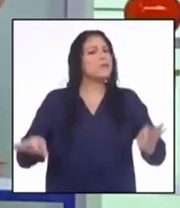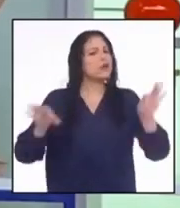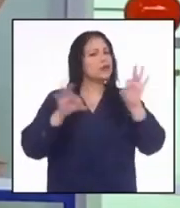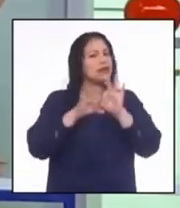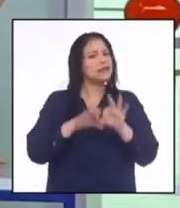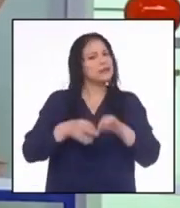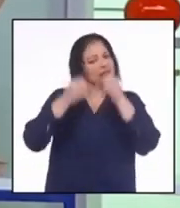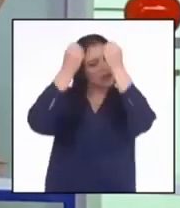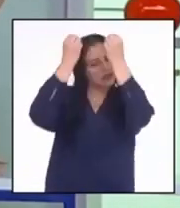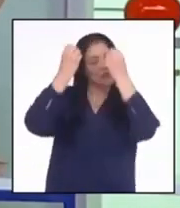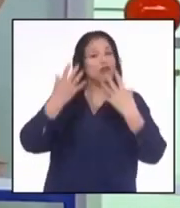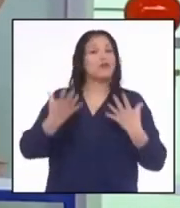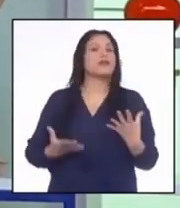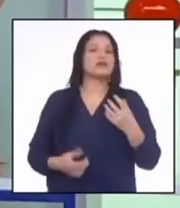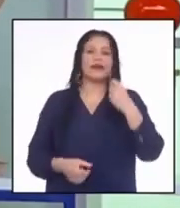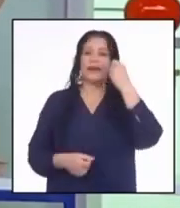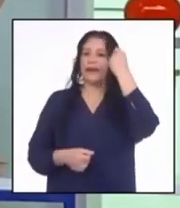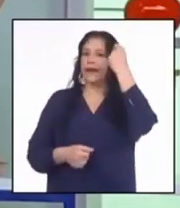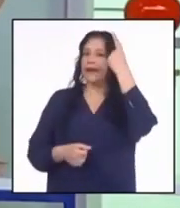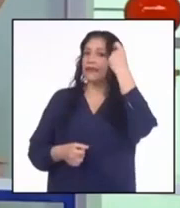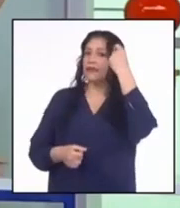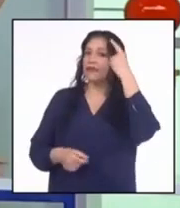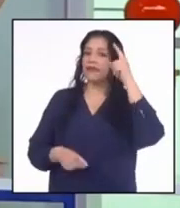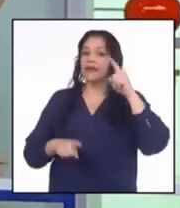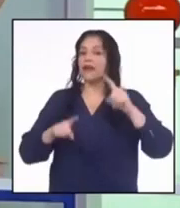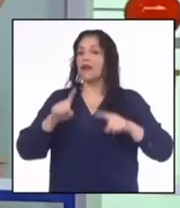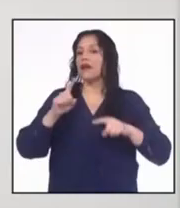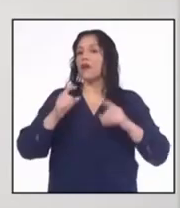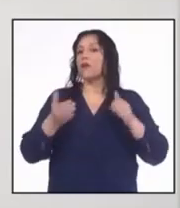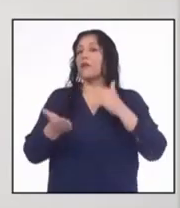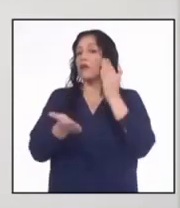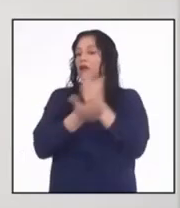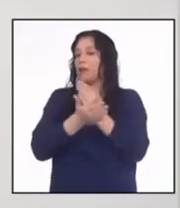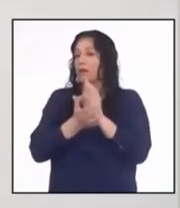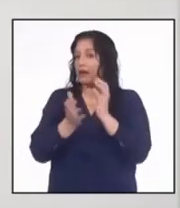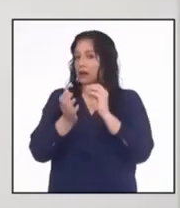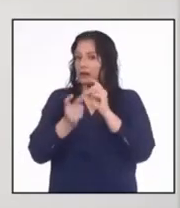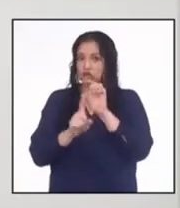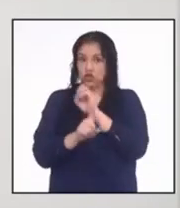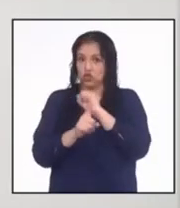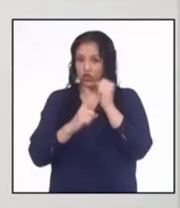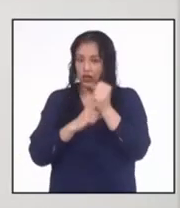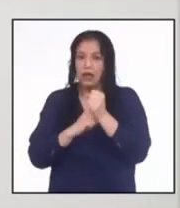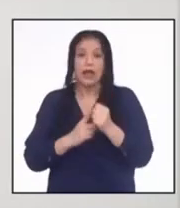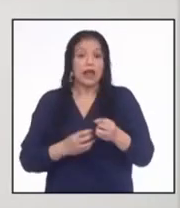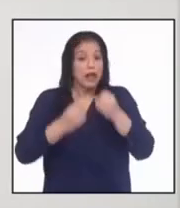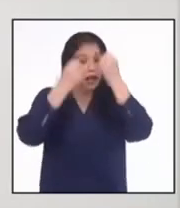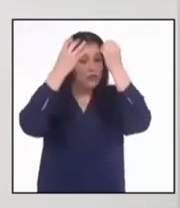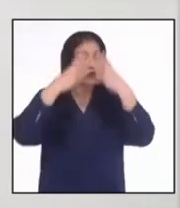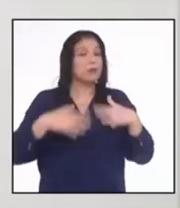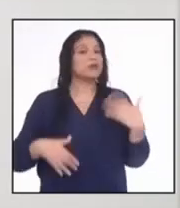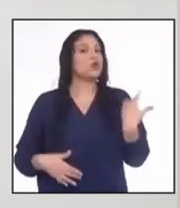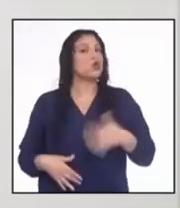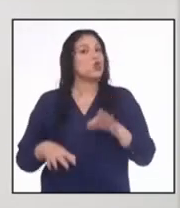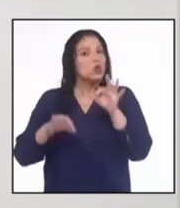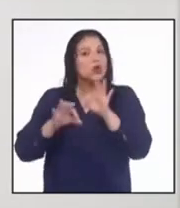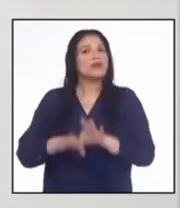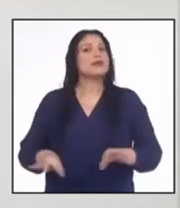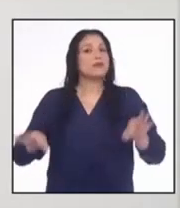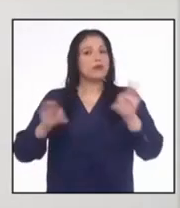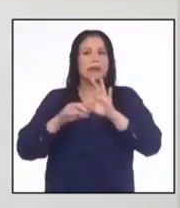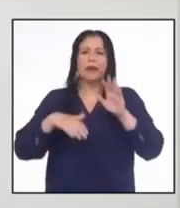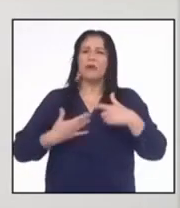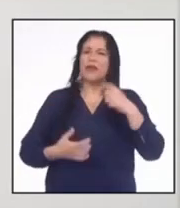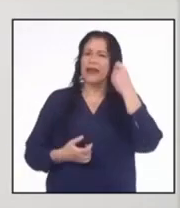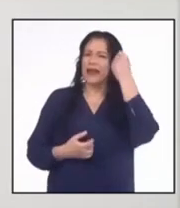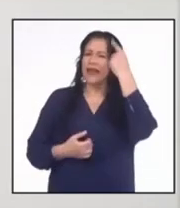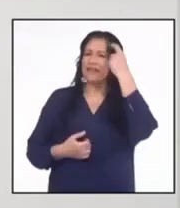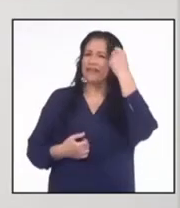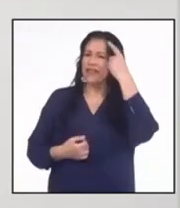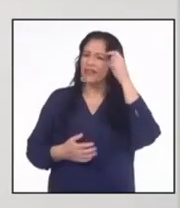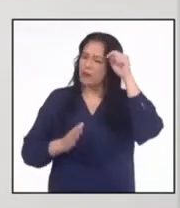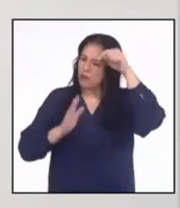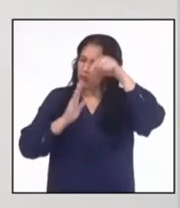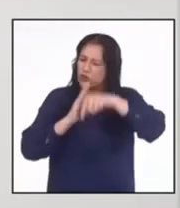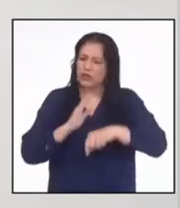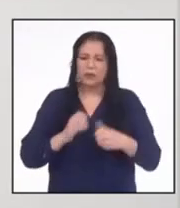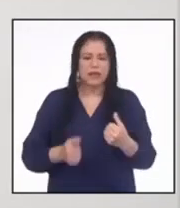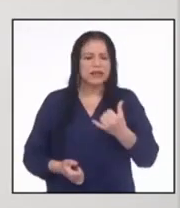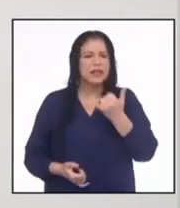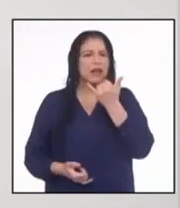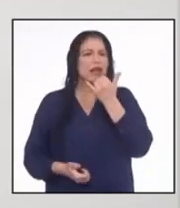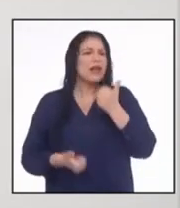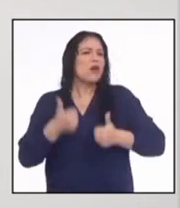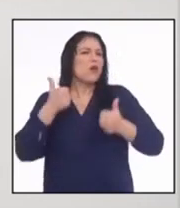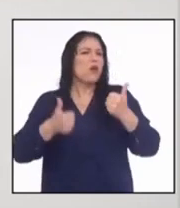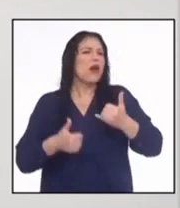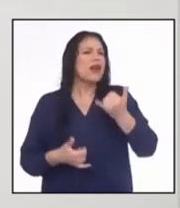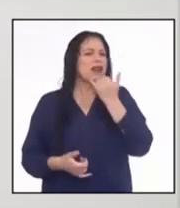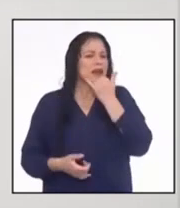es la información en la comprensión en un conflicto social? La información es importante a fin de poder comprender profundamente las partes,